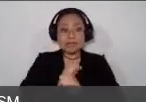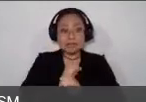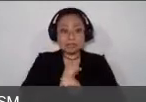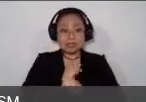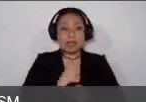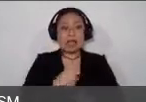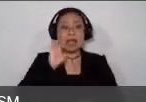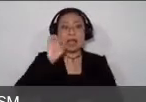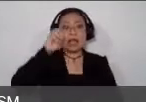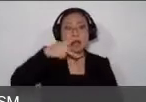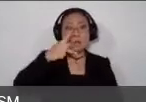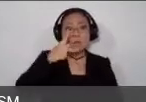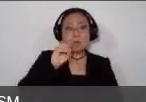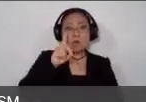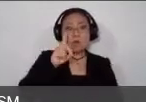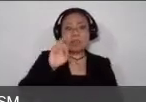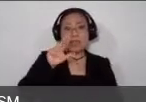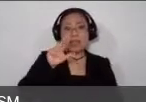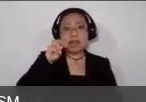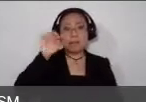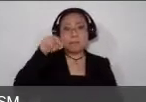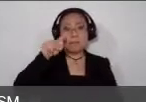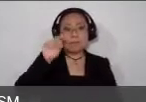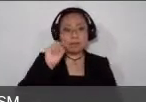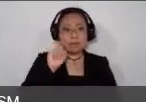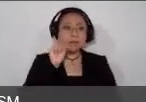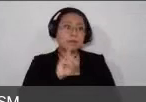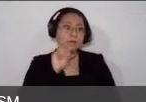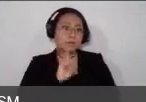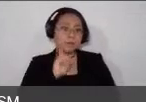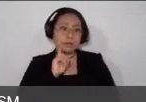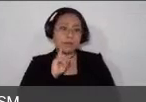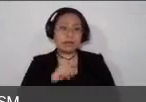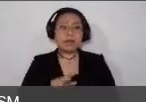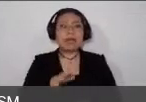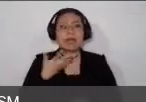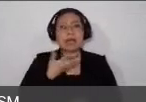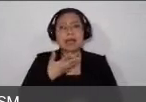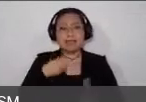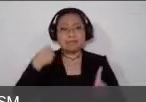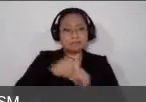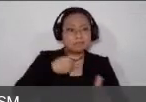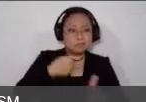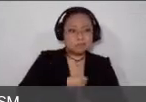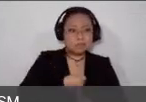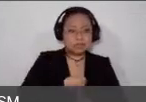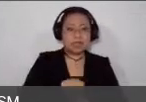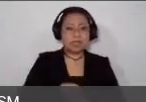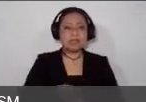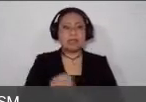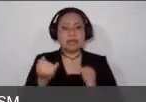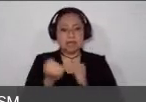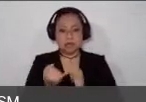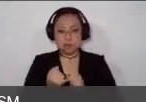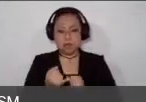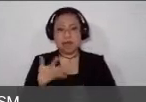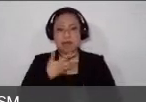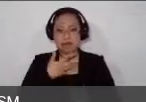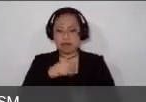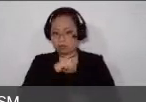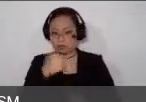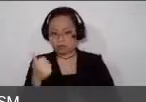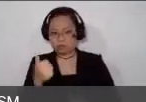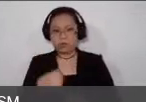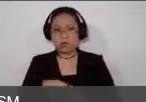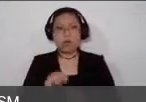de la mujer para mujeres maltratadas con tres puntos también la noche oscura del alma aprender